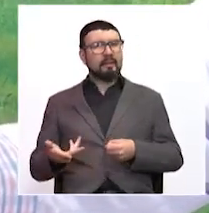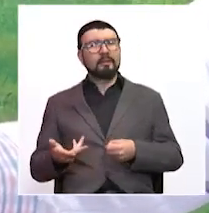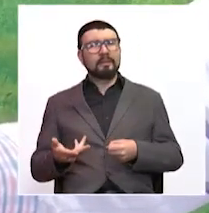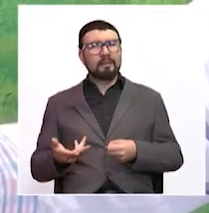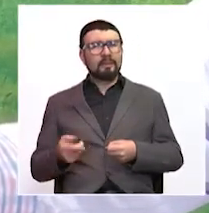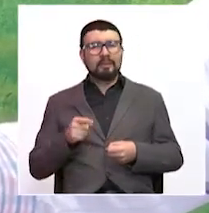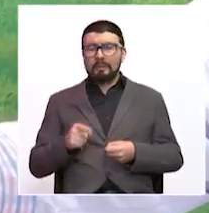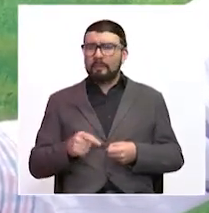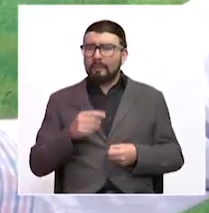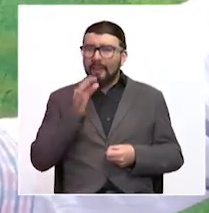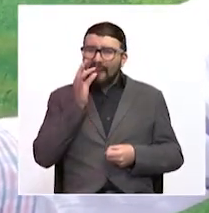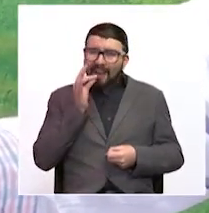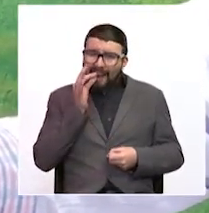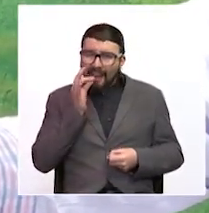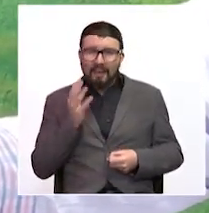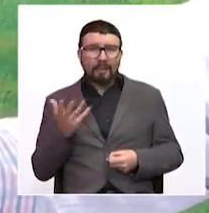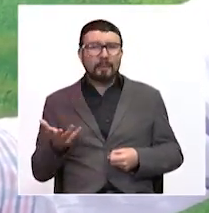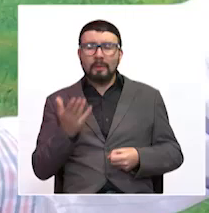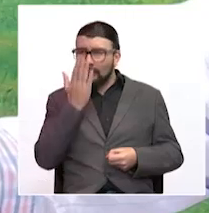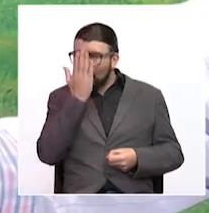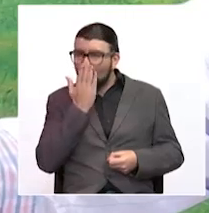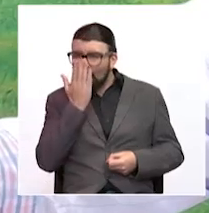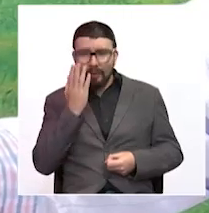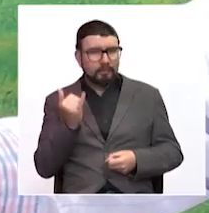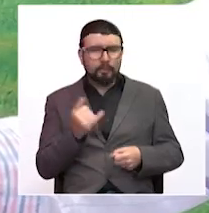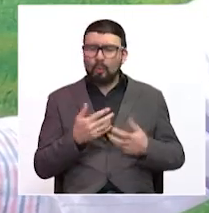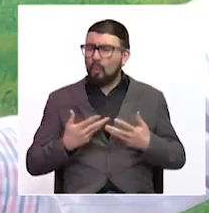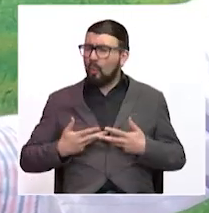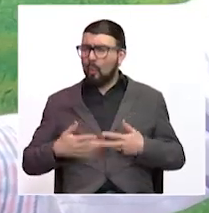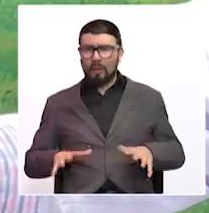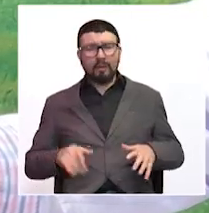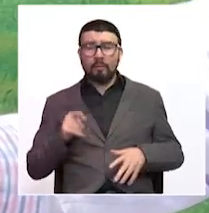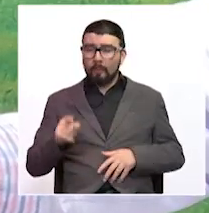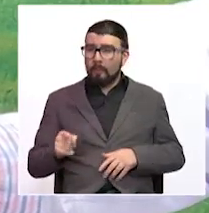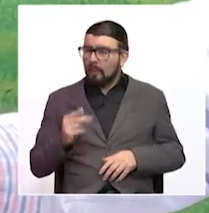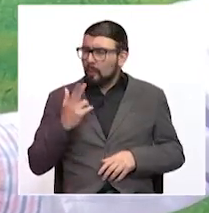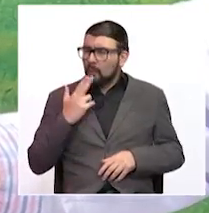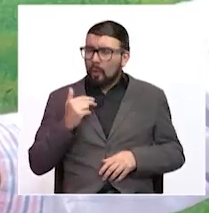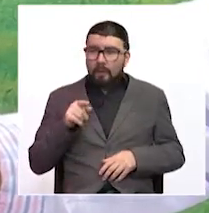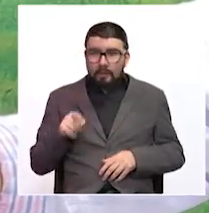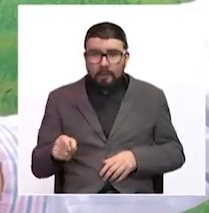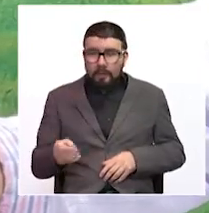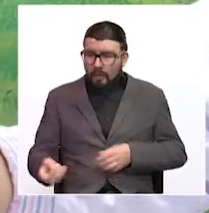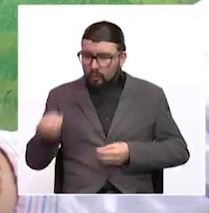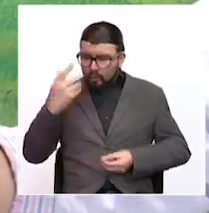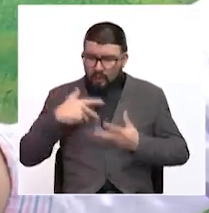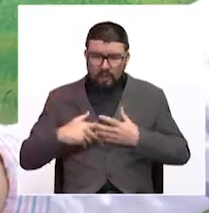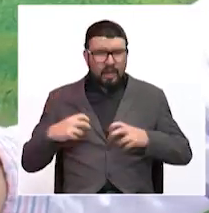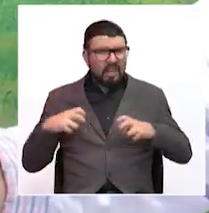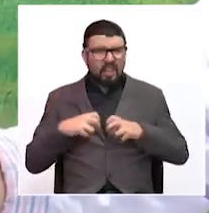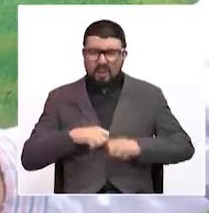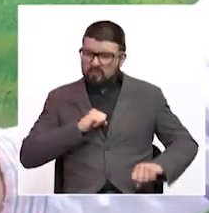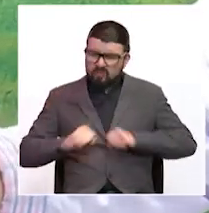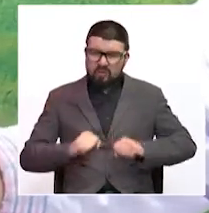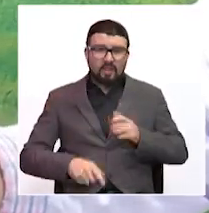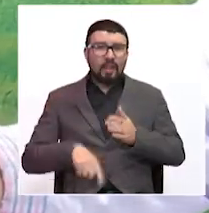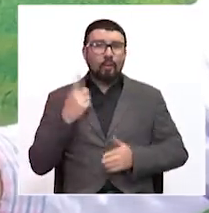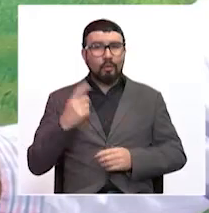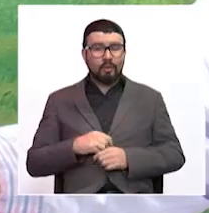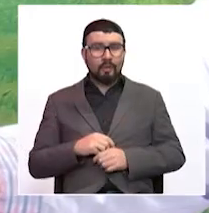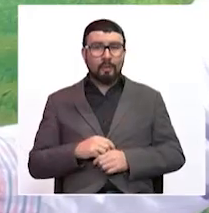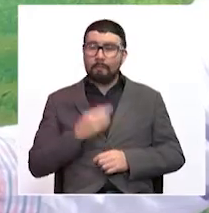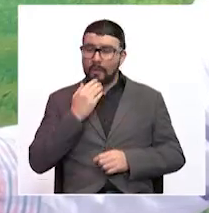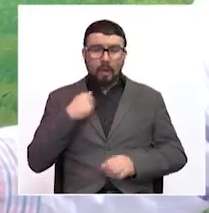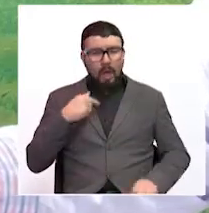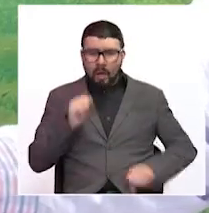el mango o sea cualquier tipo de fruta las dulces sobre todo nos dan la energía inmediata entonces qué pasa inmediatamente terminamos